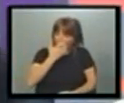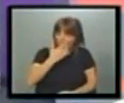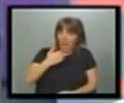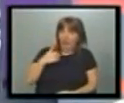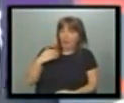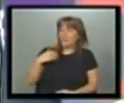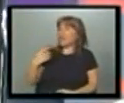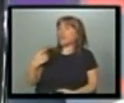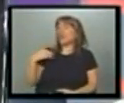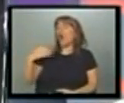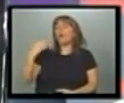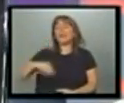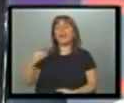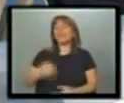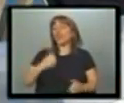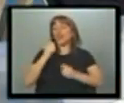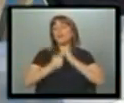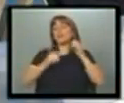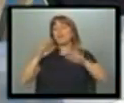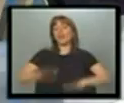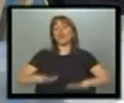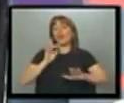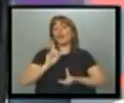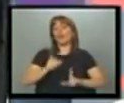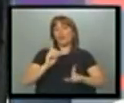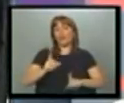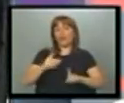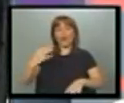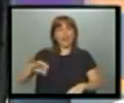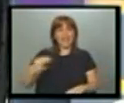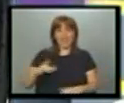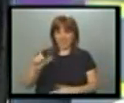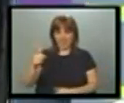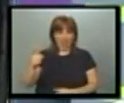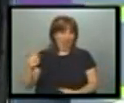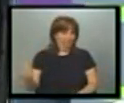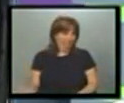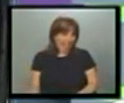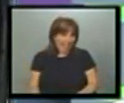empresa. Entonces, bueno, de última, si no te interesa. Está bien, Romy, pero